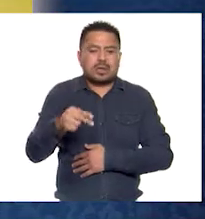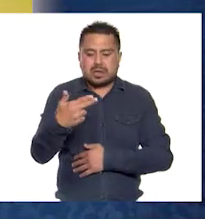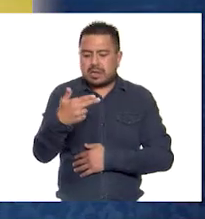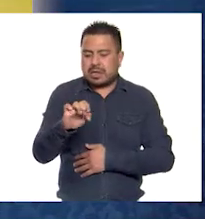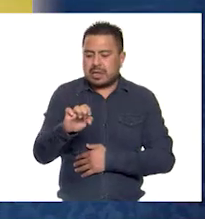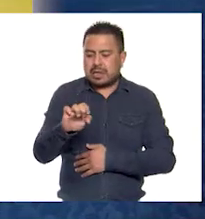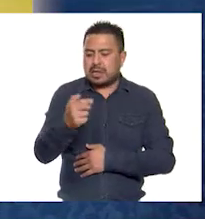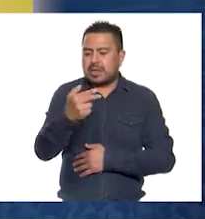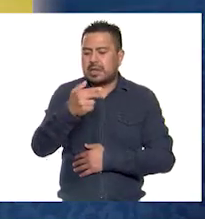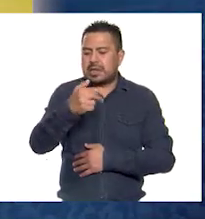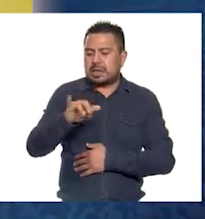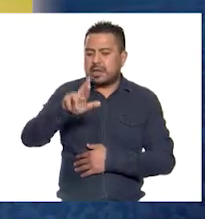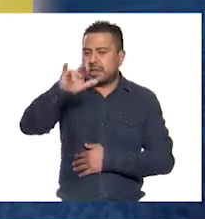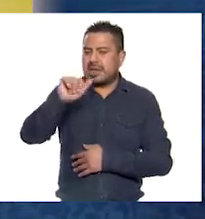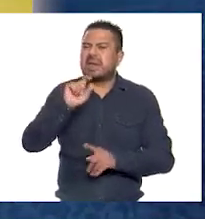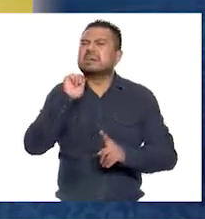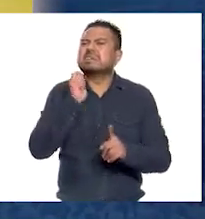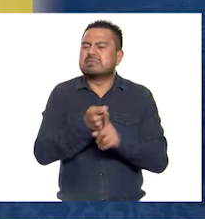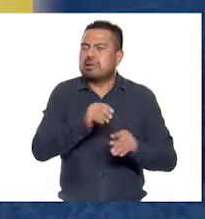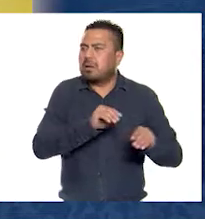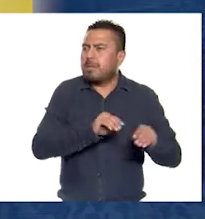que significa la emigración.